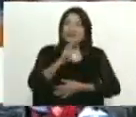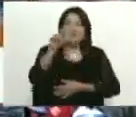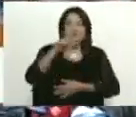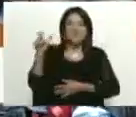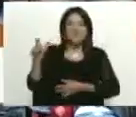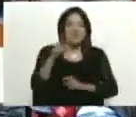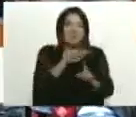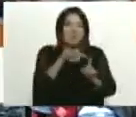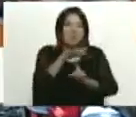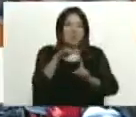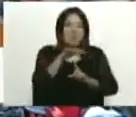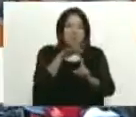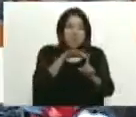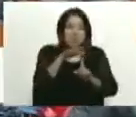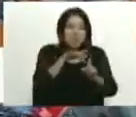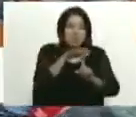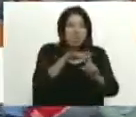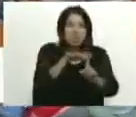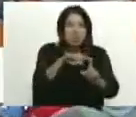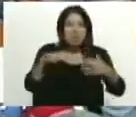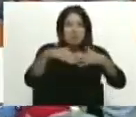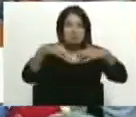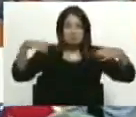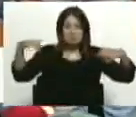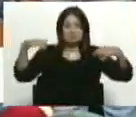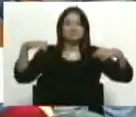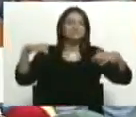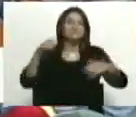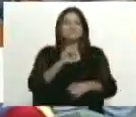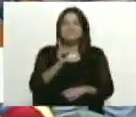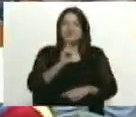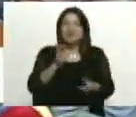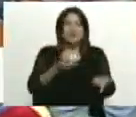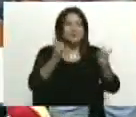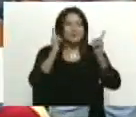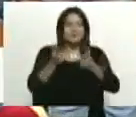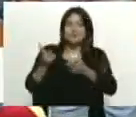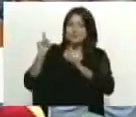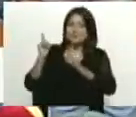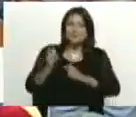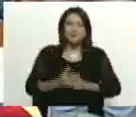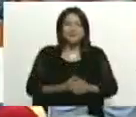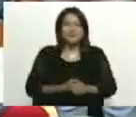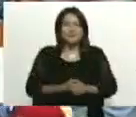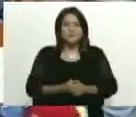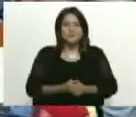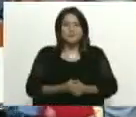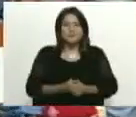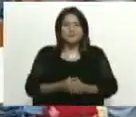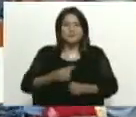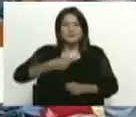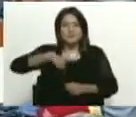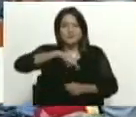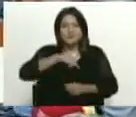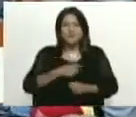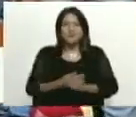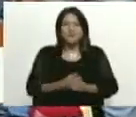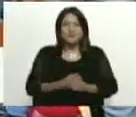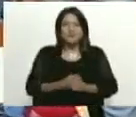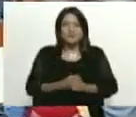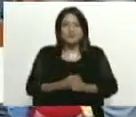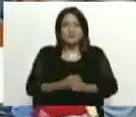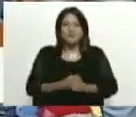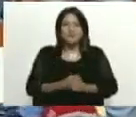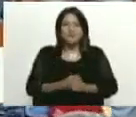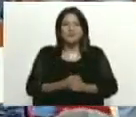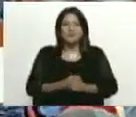a dividir o a intentar dividir a las fuerzas chavistas. Aquí la unidad está garantizada